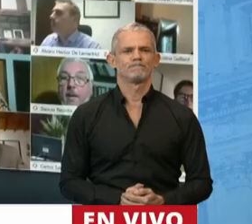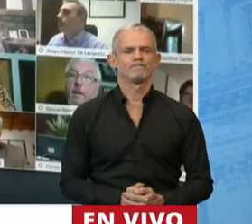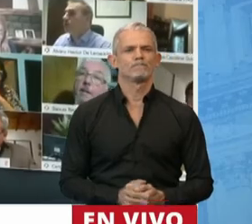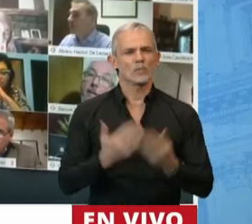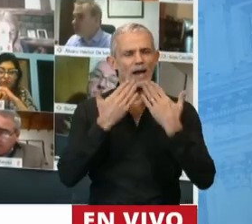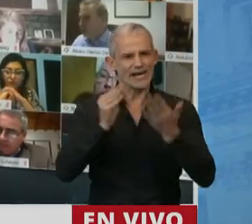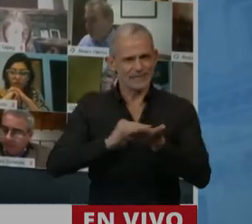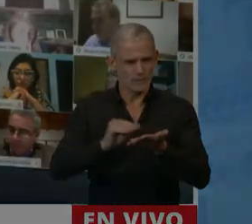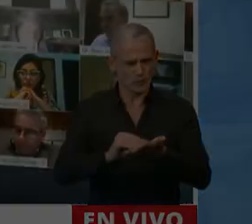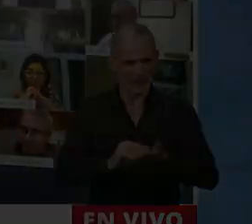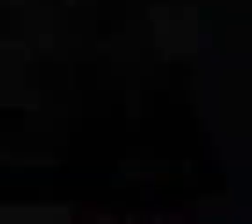Gracias, diputado.